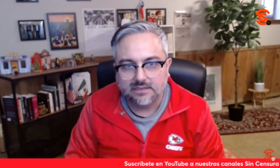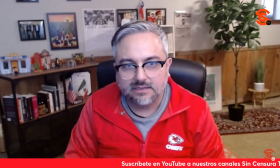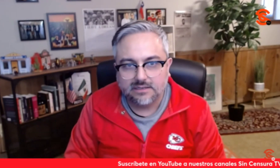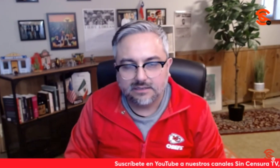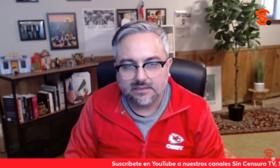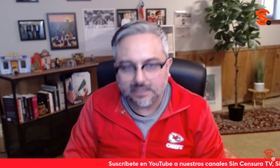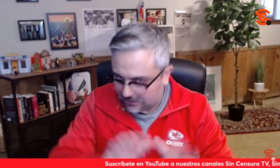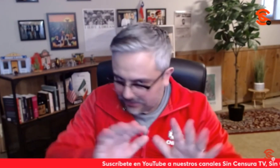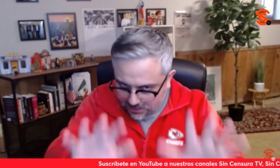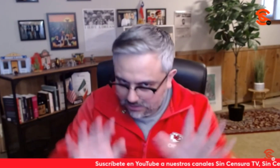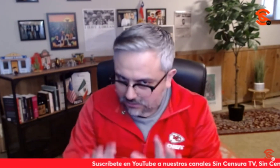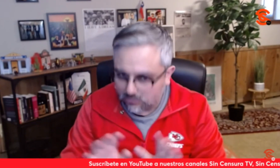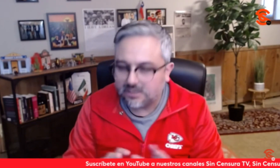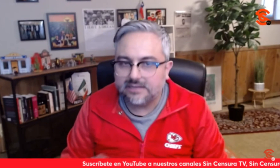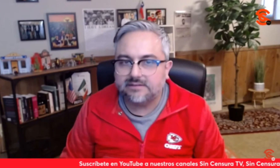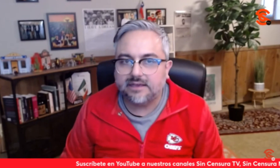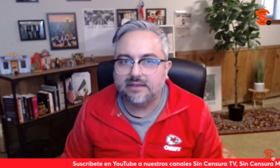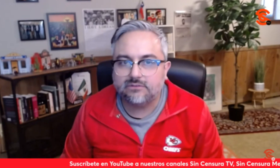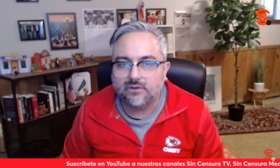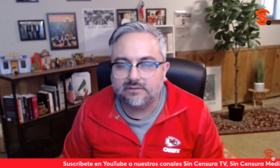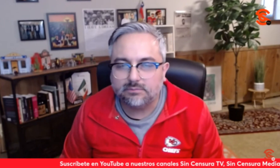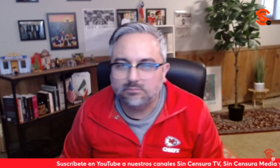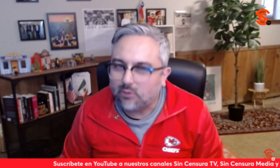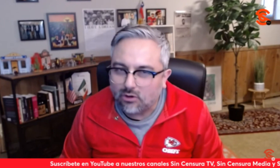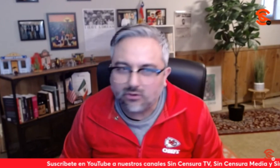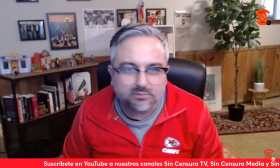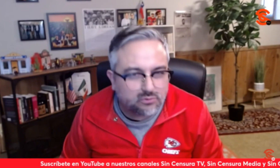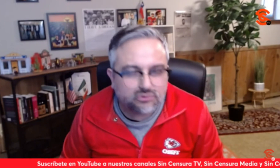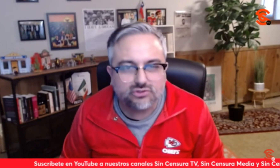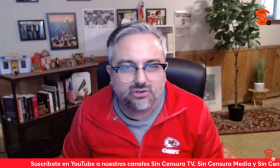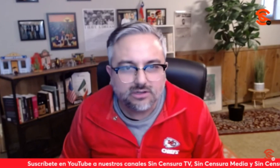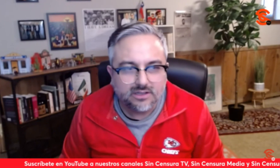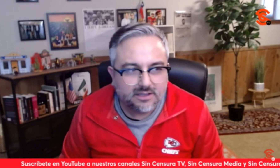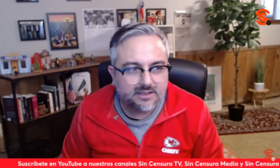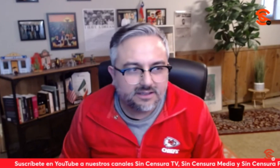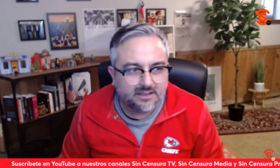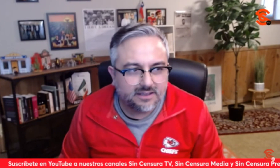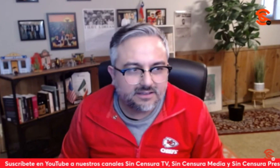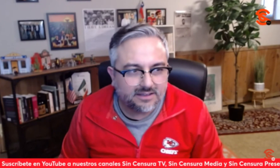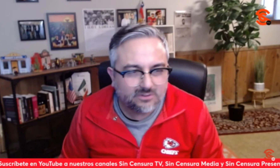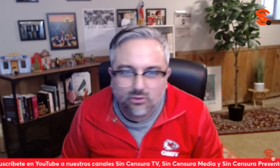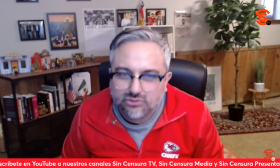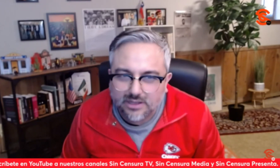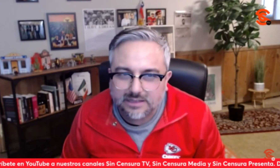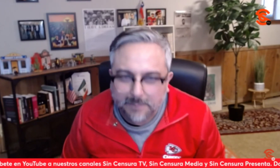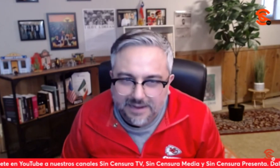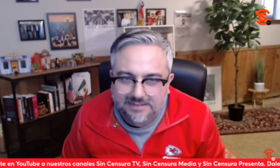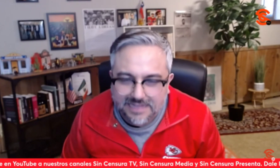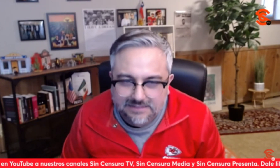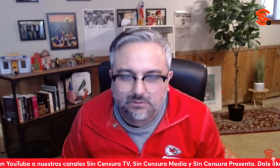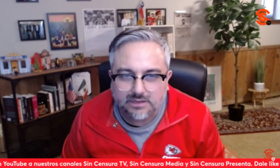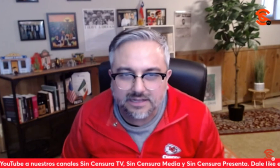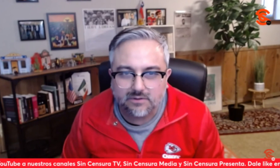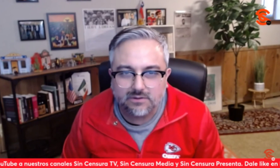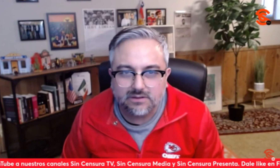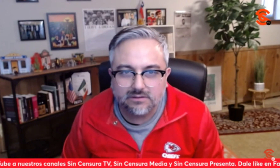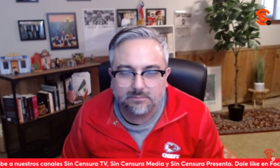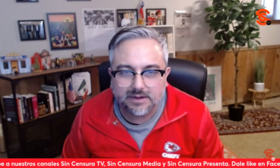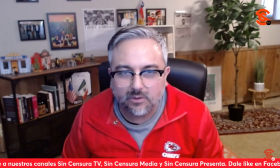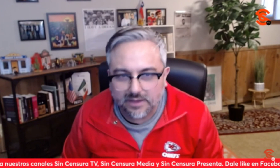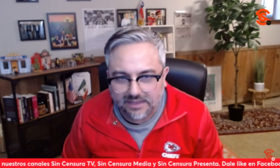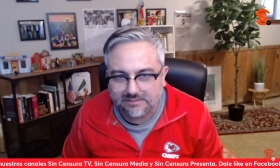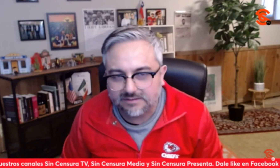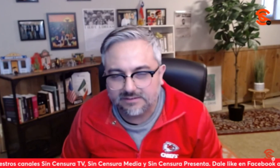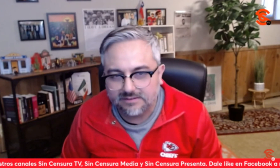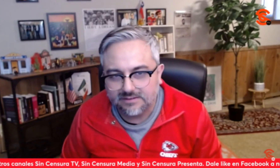pagan? Y ¿tú crees que esto es poco, es mucho? ¿Es justo que te paguen tanto dinero